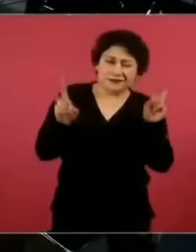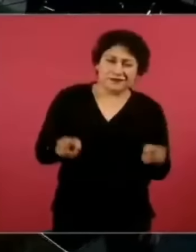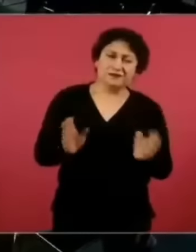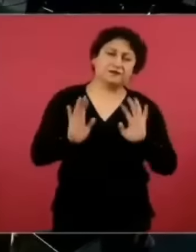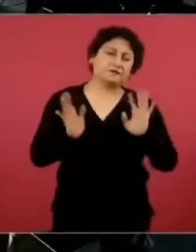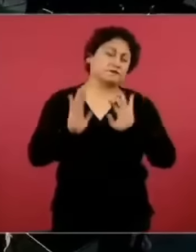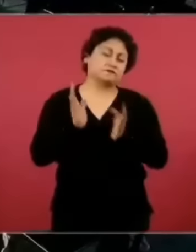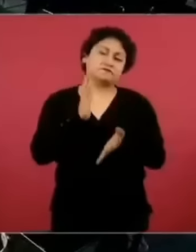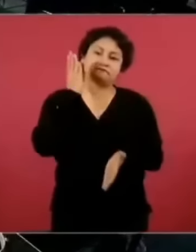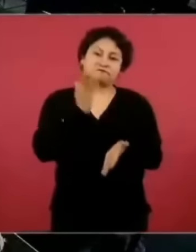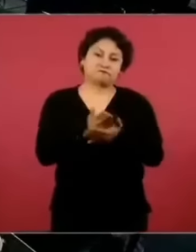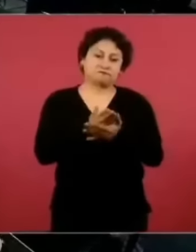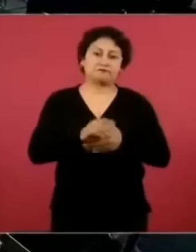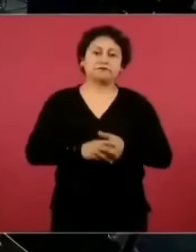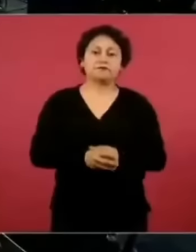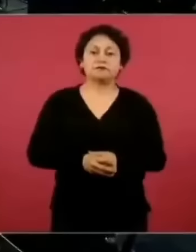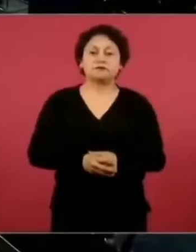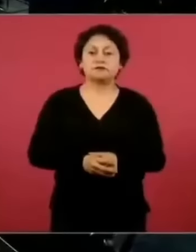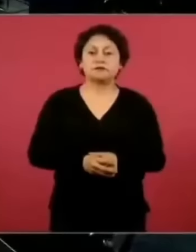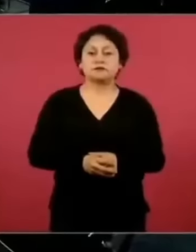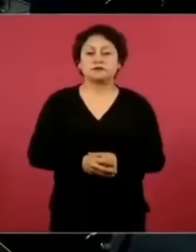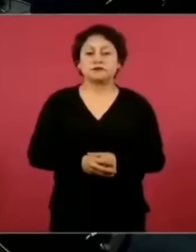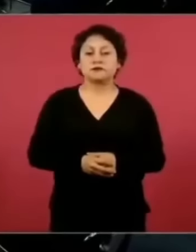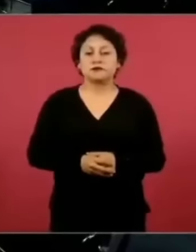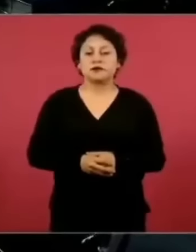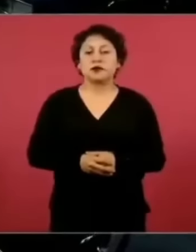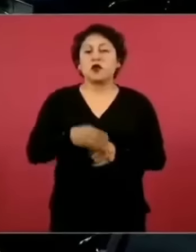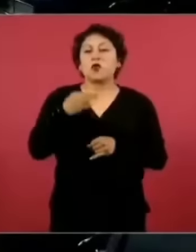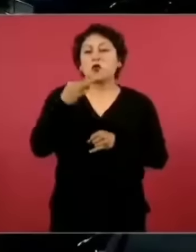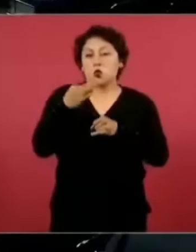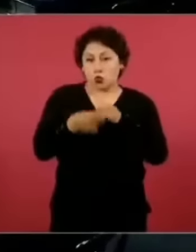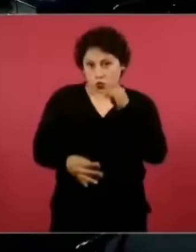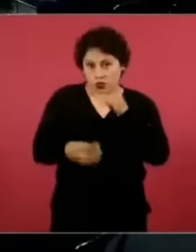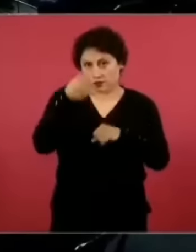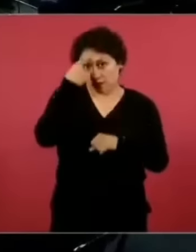eso. Y ya por último, para que se abra, viene el